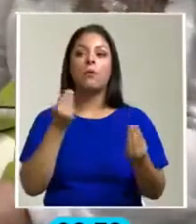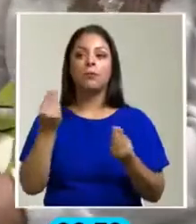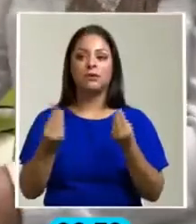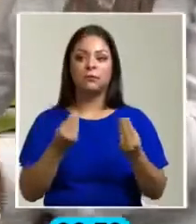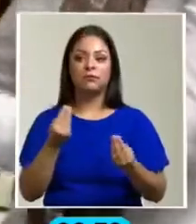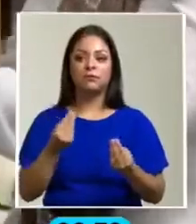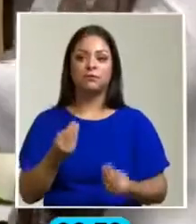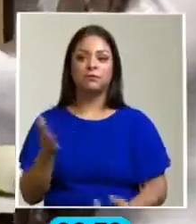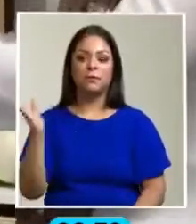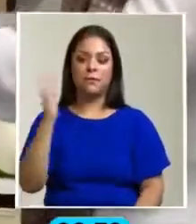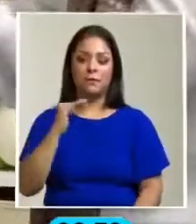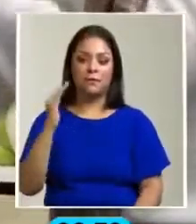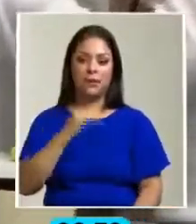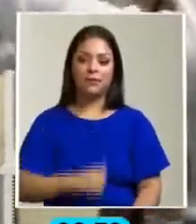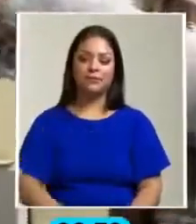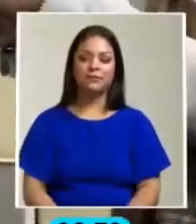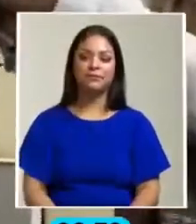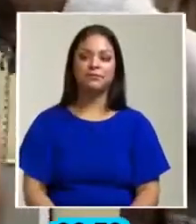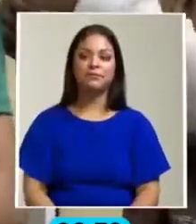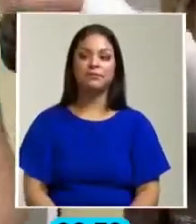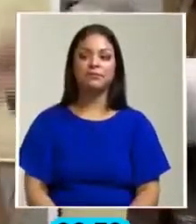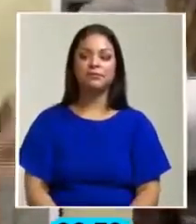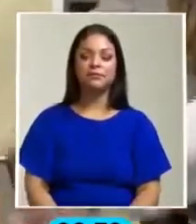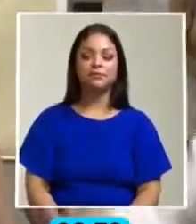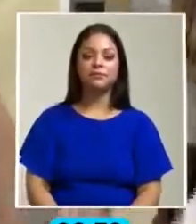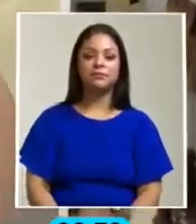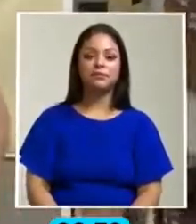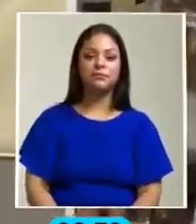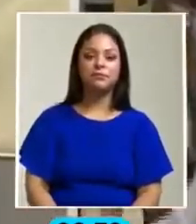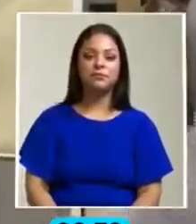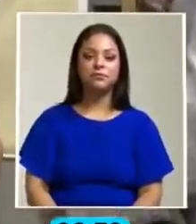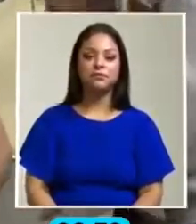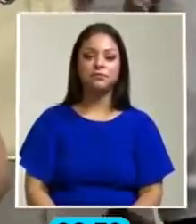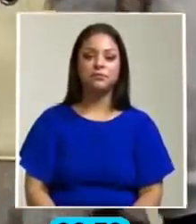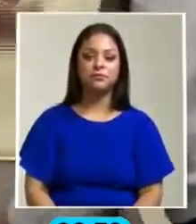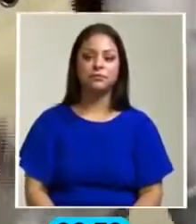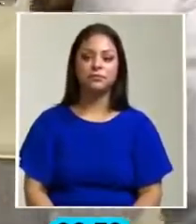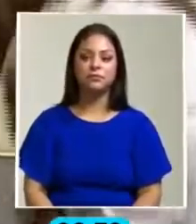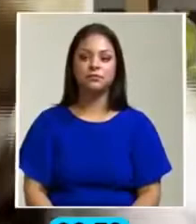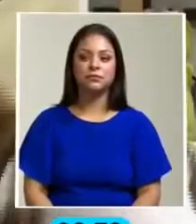acá. Préstame el vamos bolsito. Vamos a ponerla entonces la lámina. Muy bien.